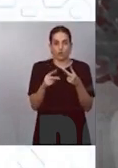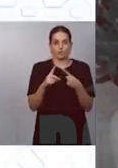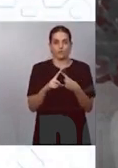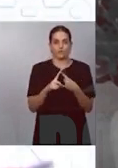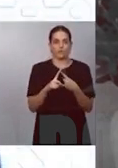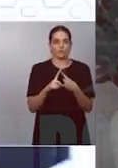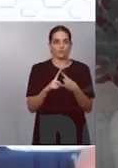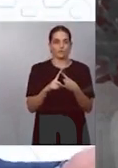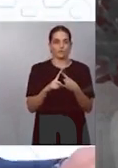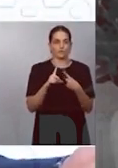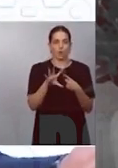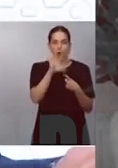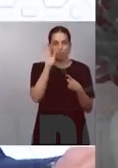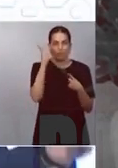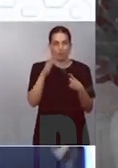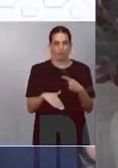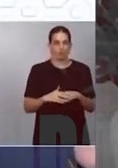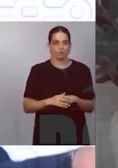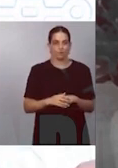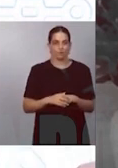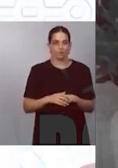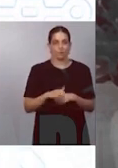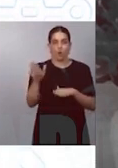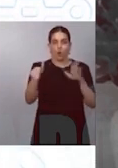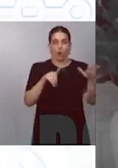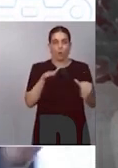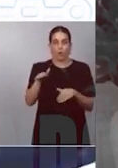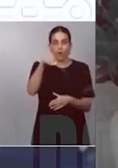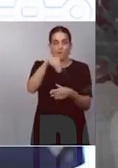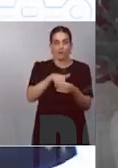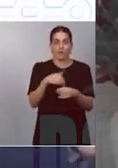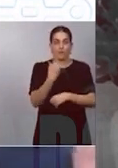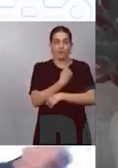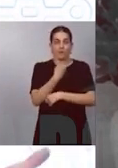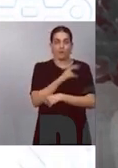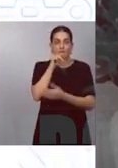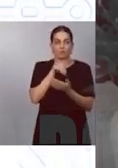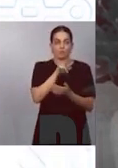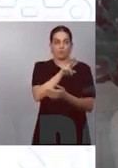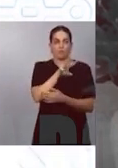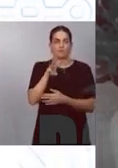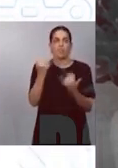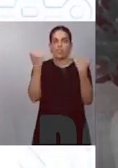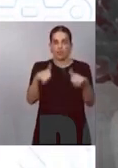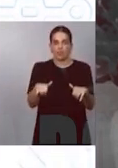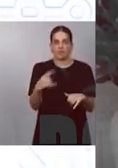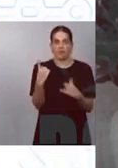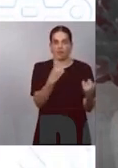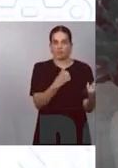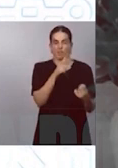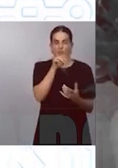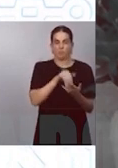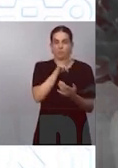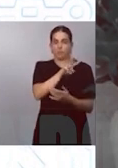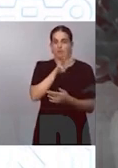opción. Se tienen que convocar las elecciones como muy tarde en diciembre de 2023. Vamos, no convocar, celebrar las elecciones en diciembre de 2023. Eso